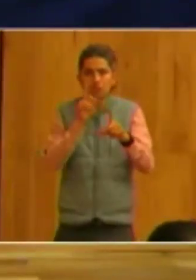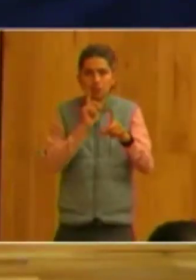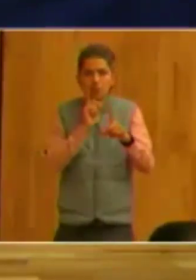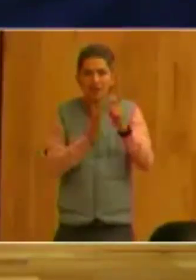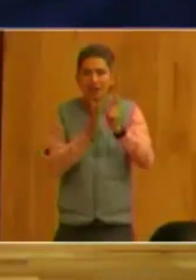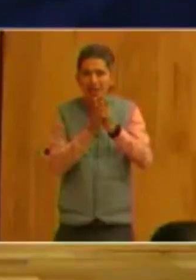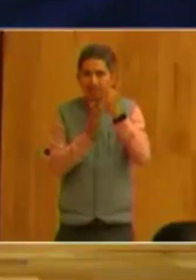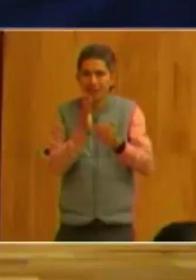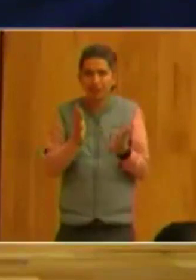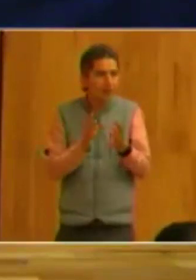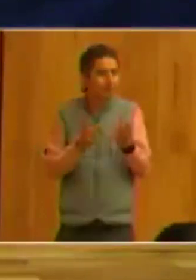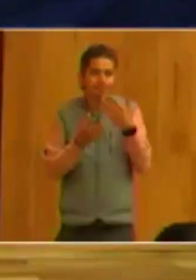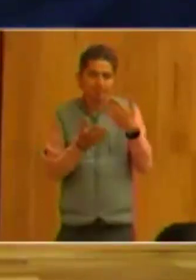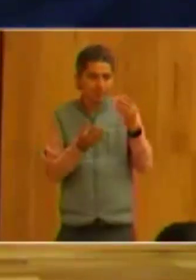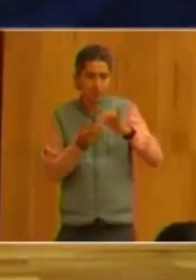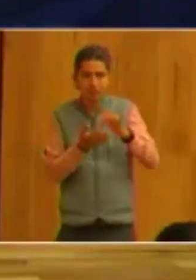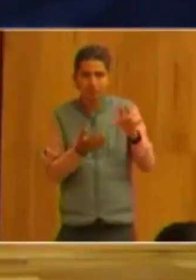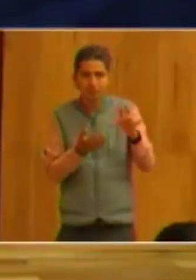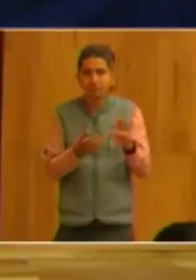Sí, está bien, gracias.